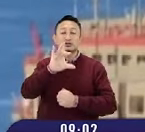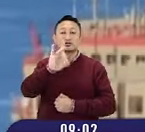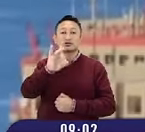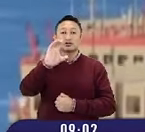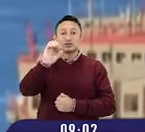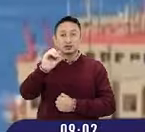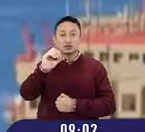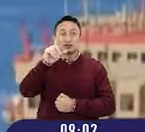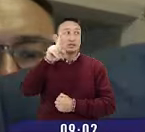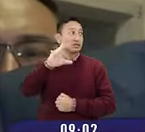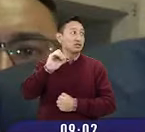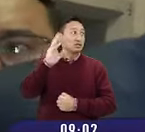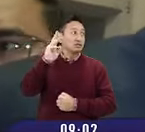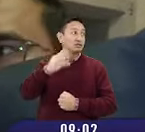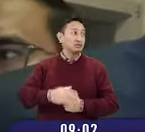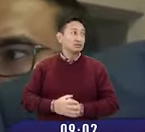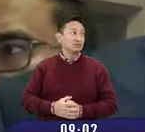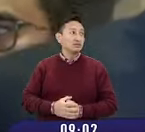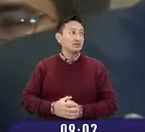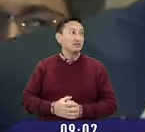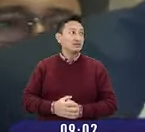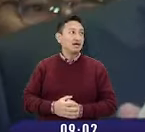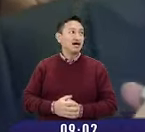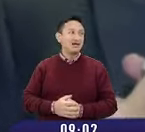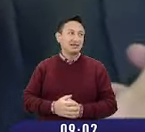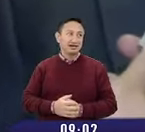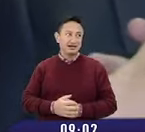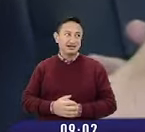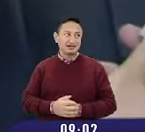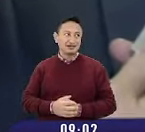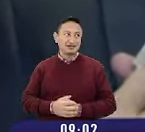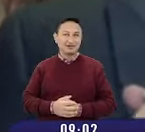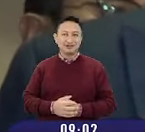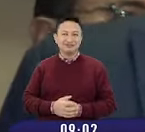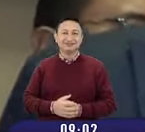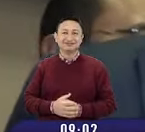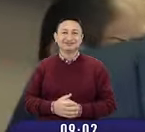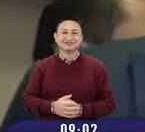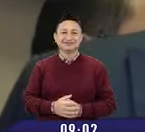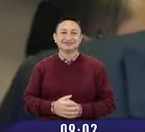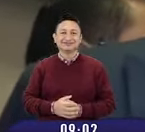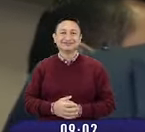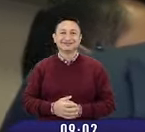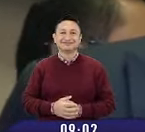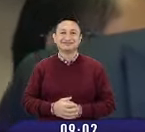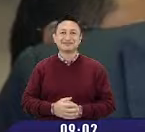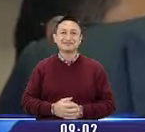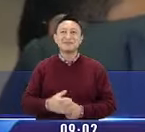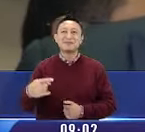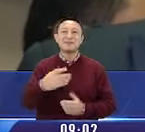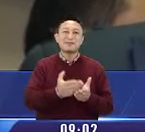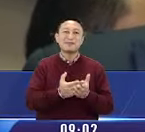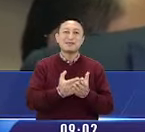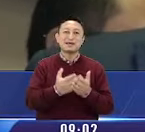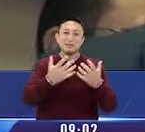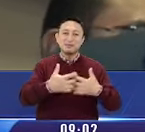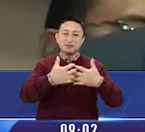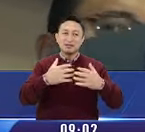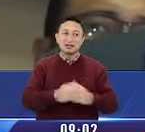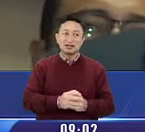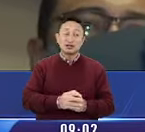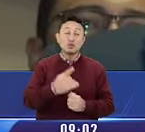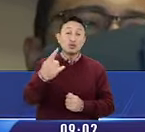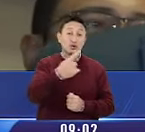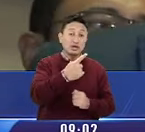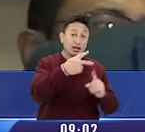106 megavatios. Tenemos como 12 ofertas de barcos generadores, estamos evaluando todo, lo más probable es que se alquile una